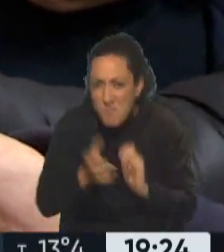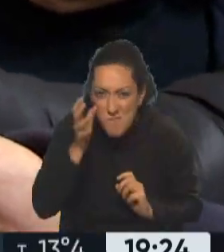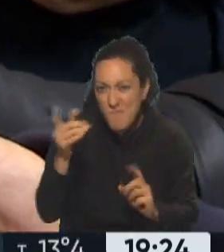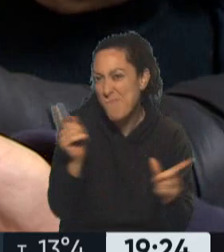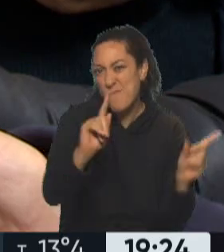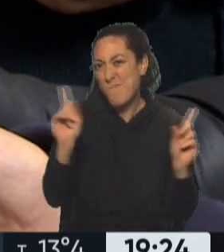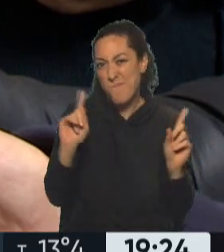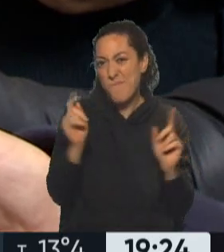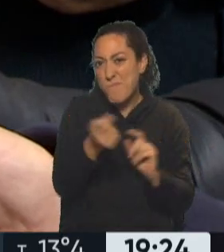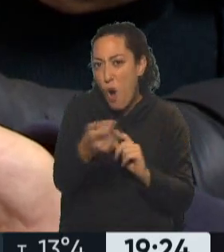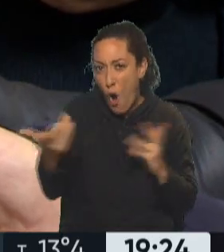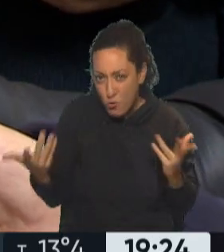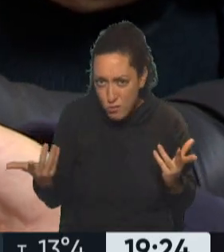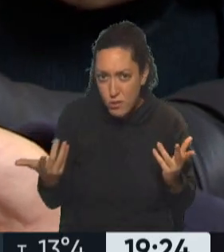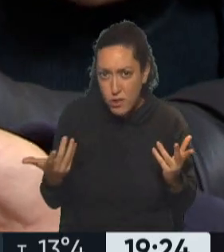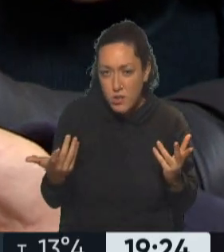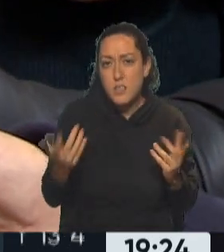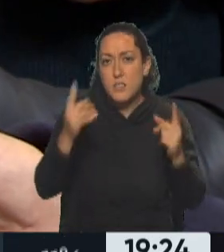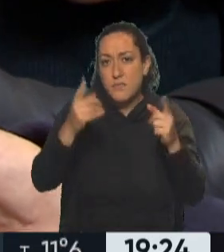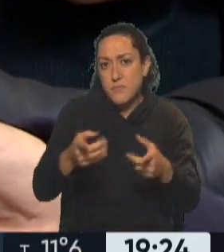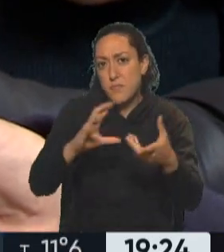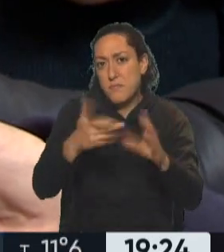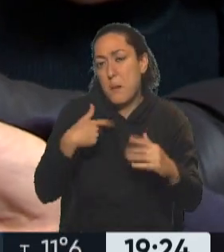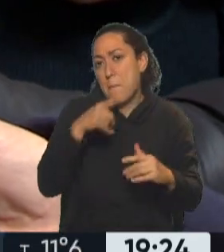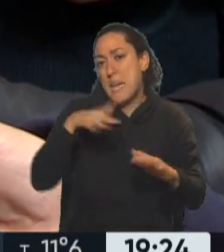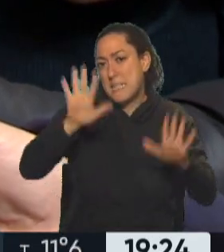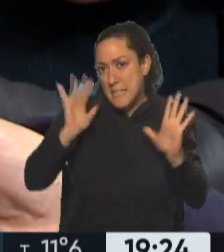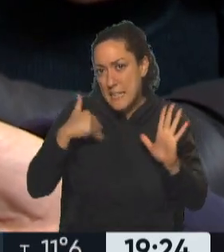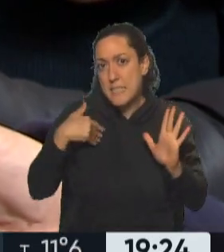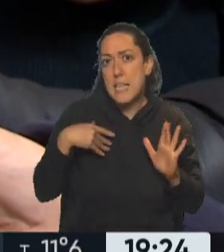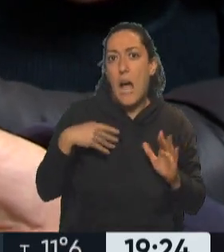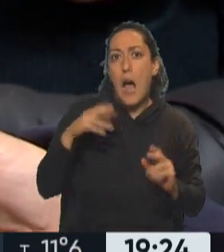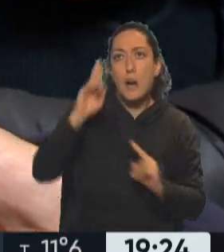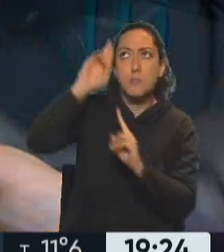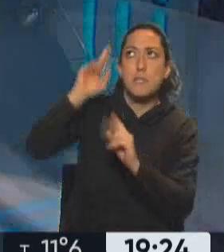ve mayor taxatividad en que se va a cumplir con los de arriba y no con los de abajo.